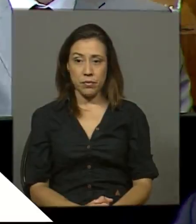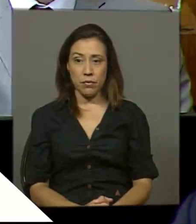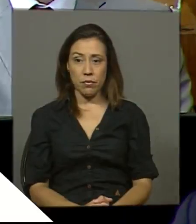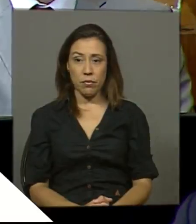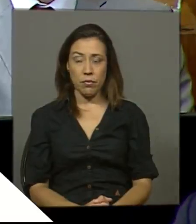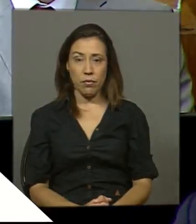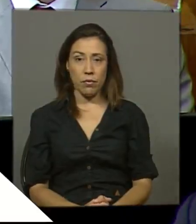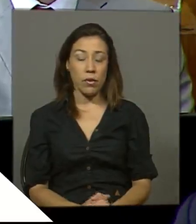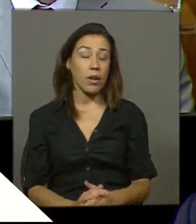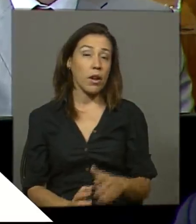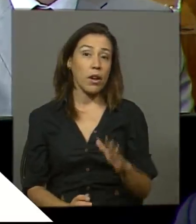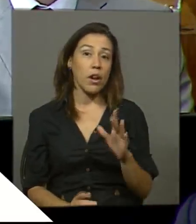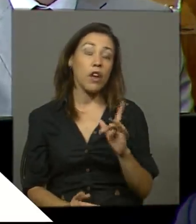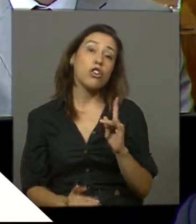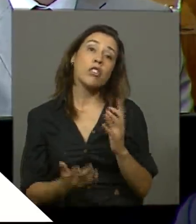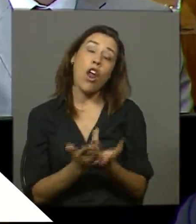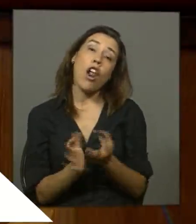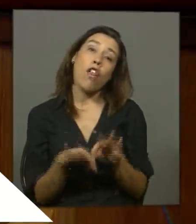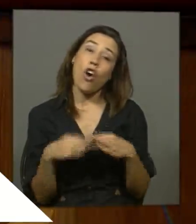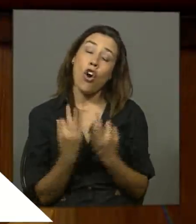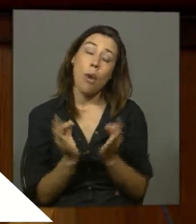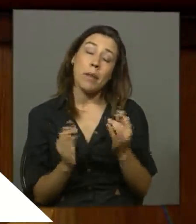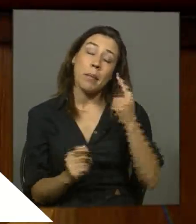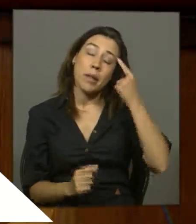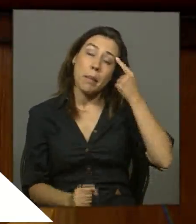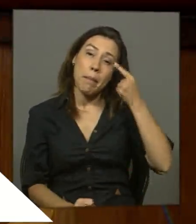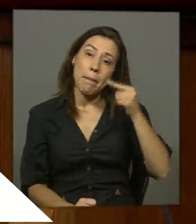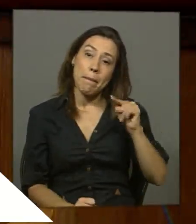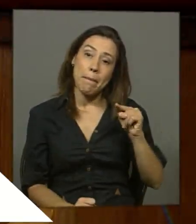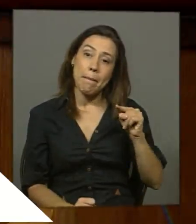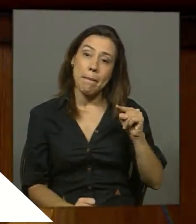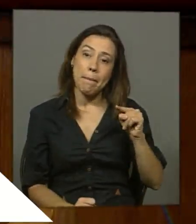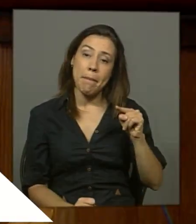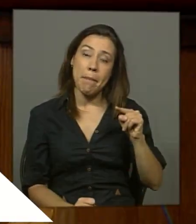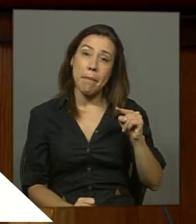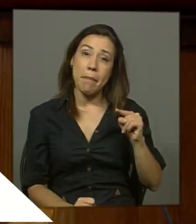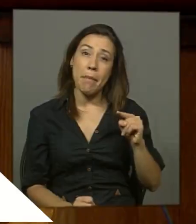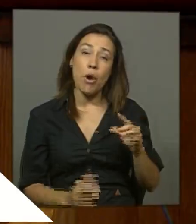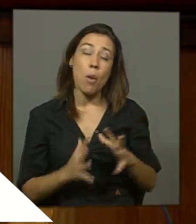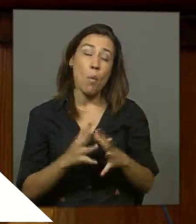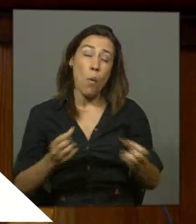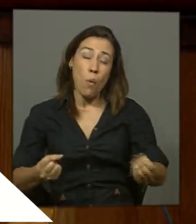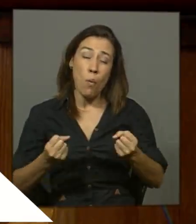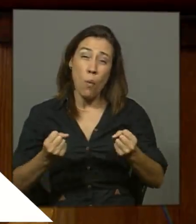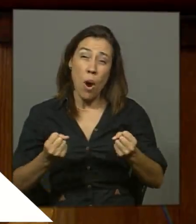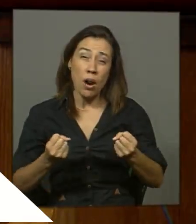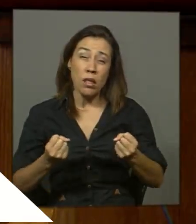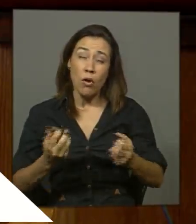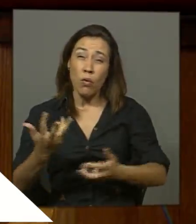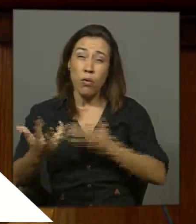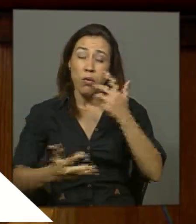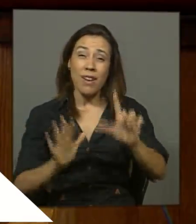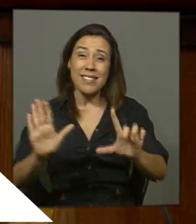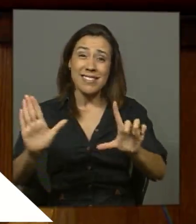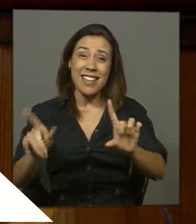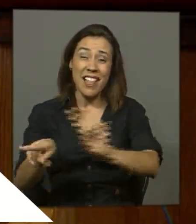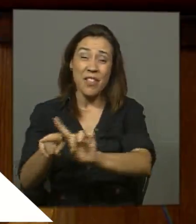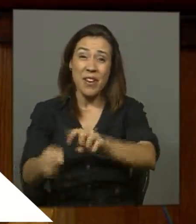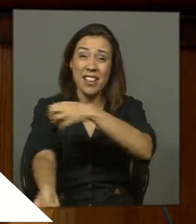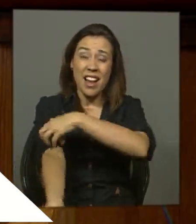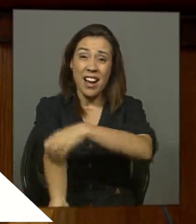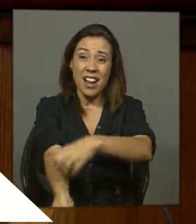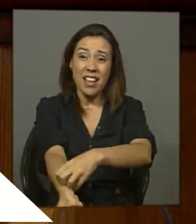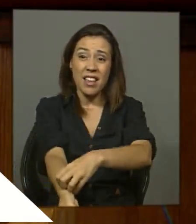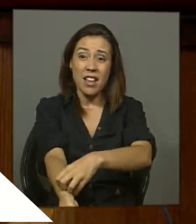conseguido obviamente completamente eso pero da la invida del siniestro en siete regiones el que no